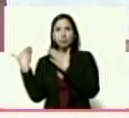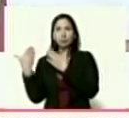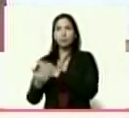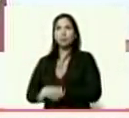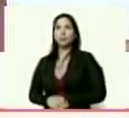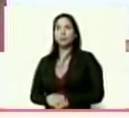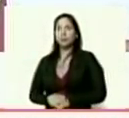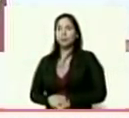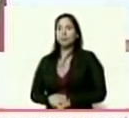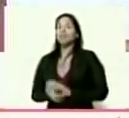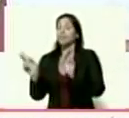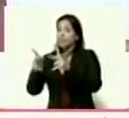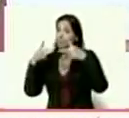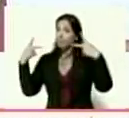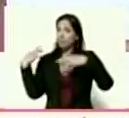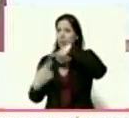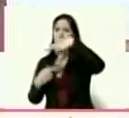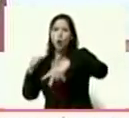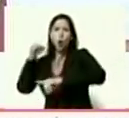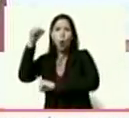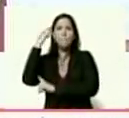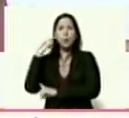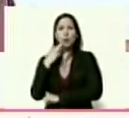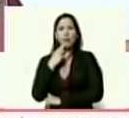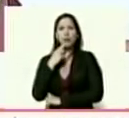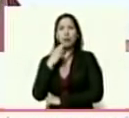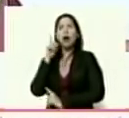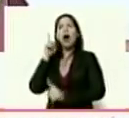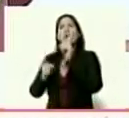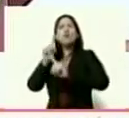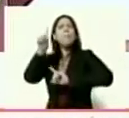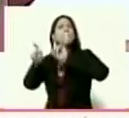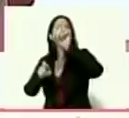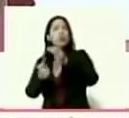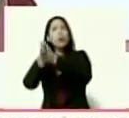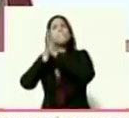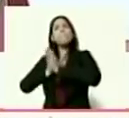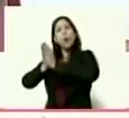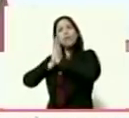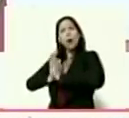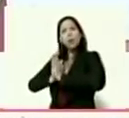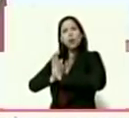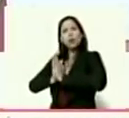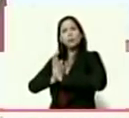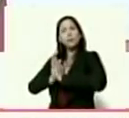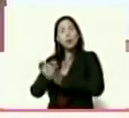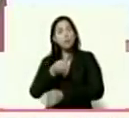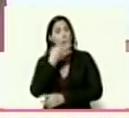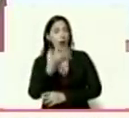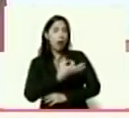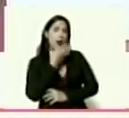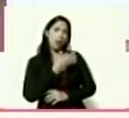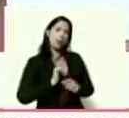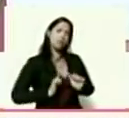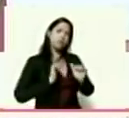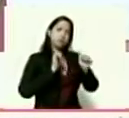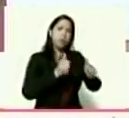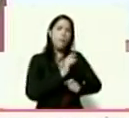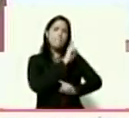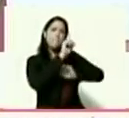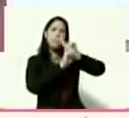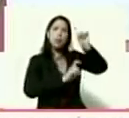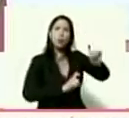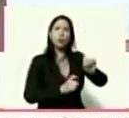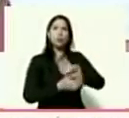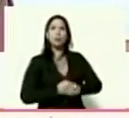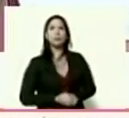periódico de la Revolución Bolivariana. Bueno, si hay alguna pregunta, por favor, les agradezco. Muy buenas tardes. Iniciamos la ronda de